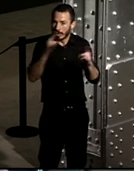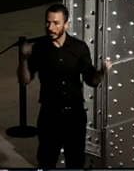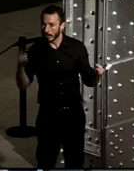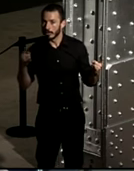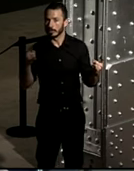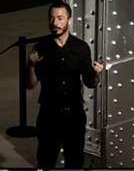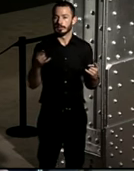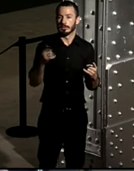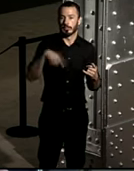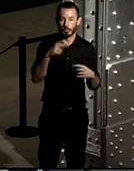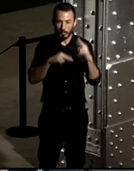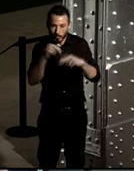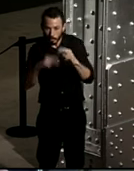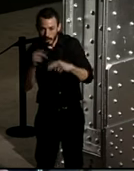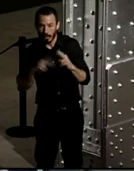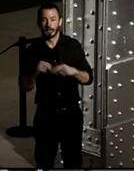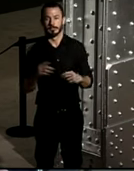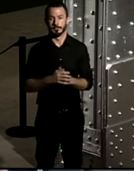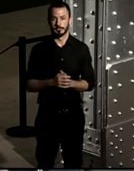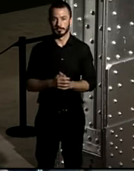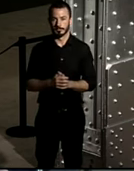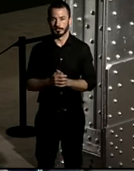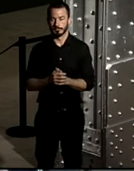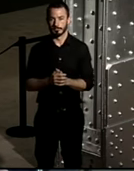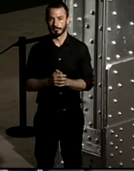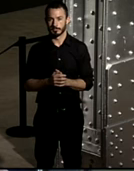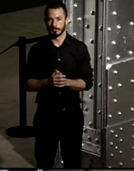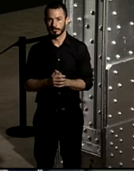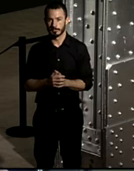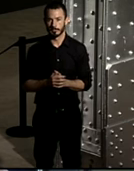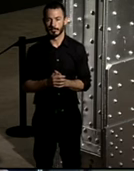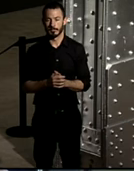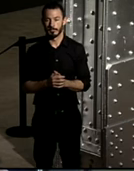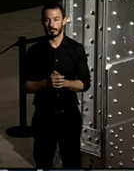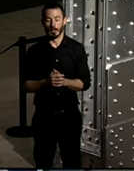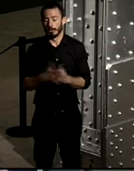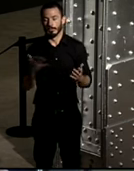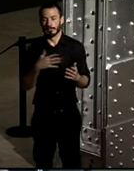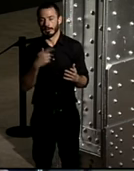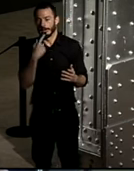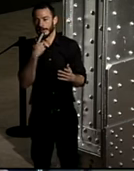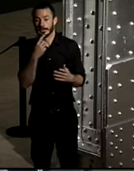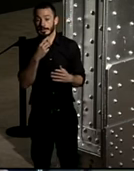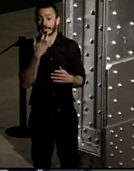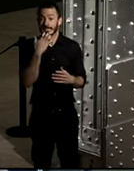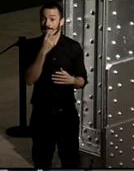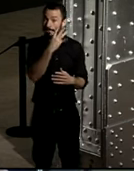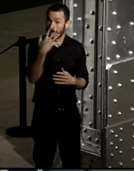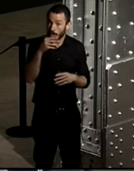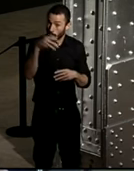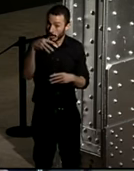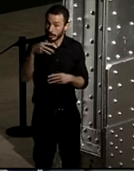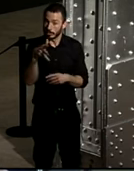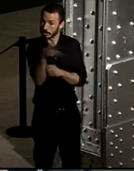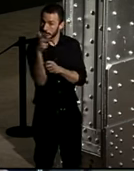que montas de negativo impresionado. Y uno puede ser. Es decir, cuando ibas en 35 ibas muy pillado y